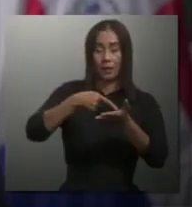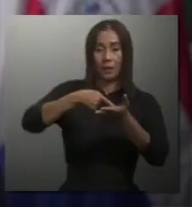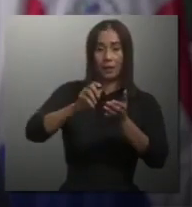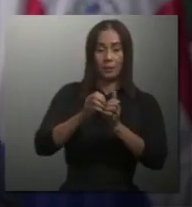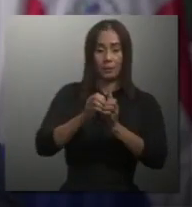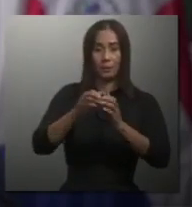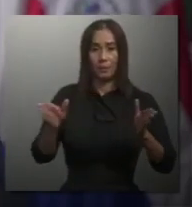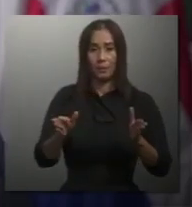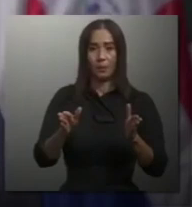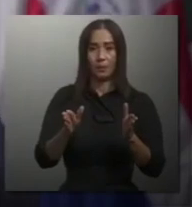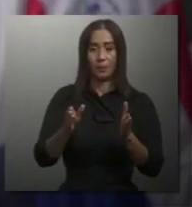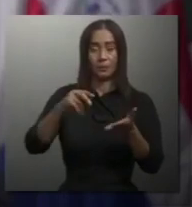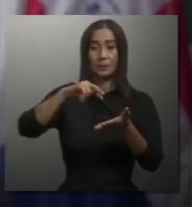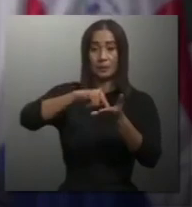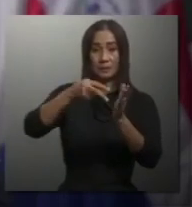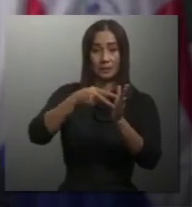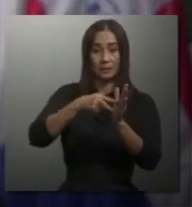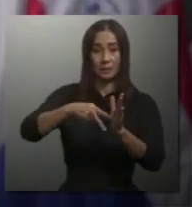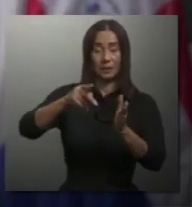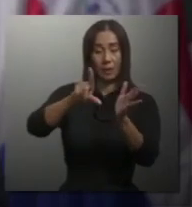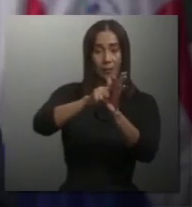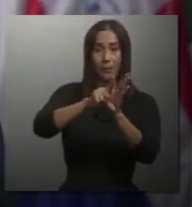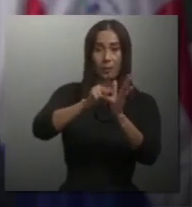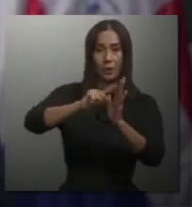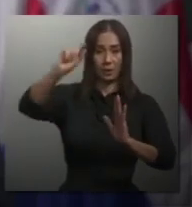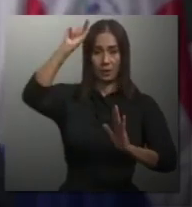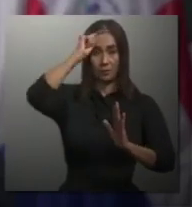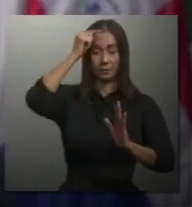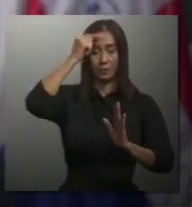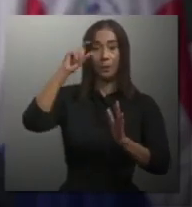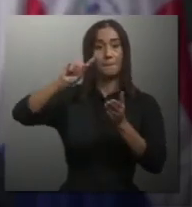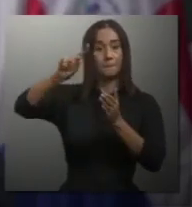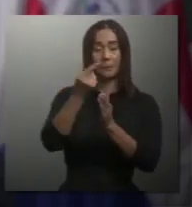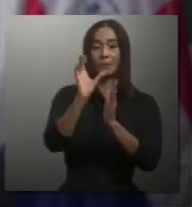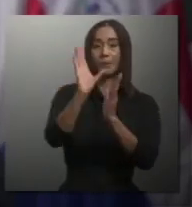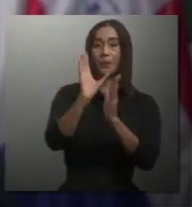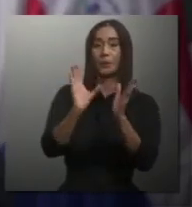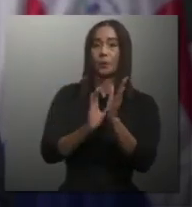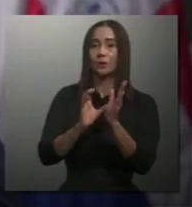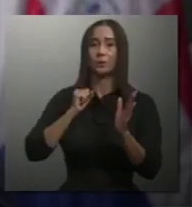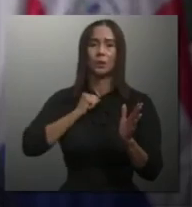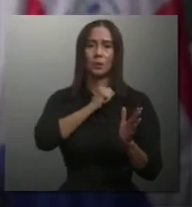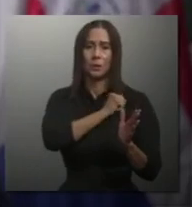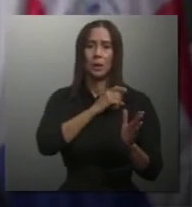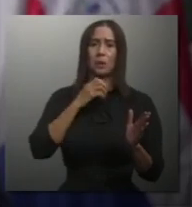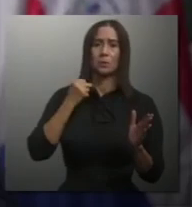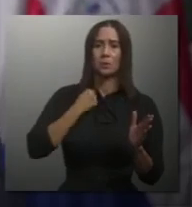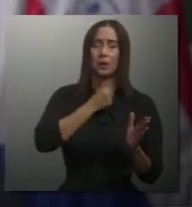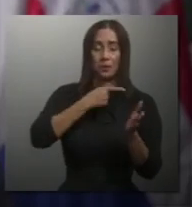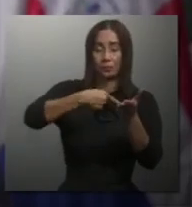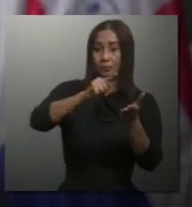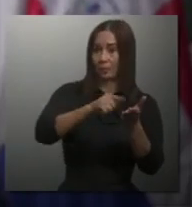nos pronunciaremos esta tarde, señaló. Ucrania rompió hoy relaciones diplomáticas con Rusia tras la entrada